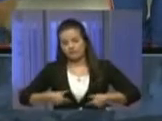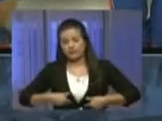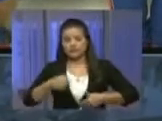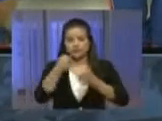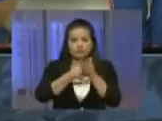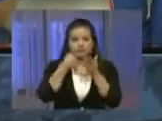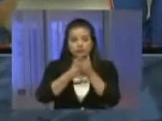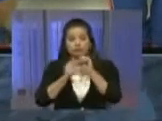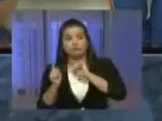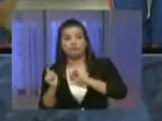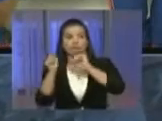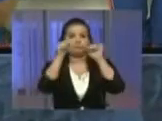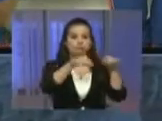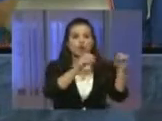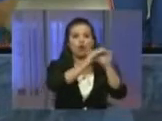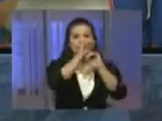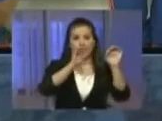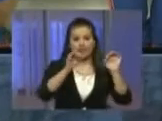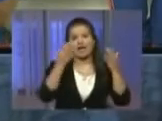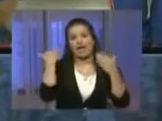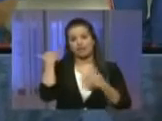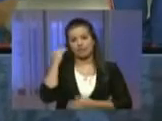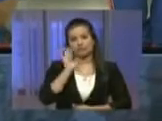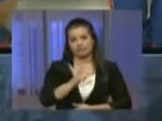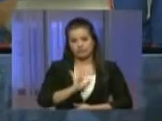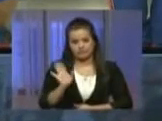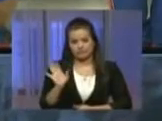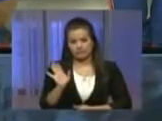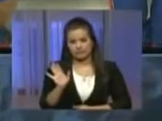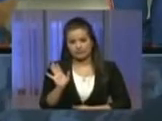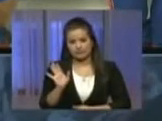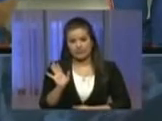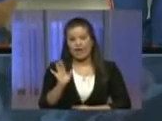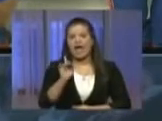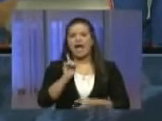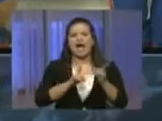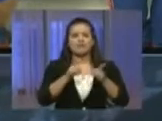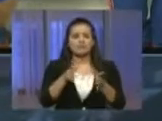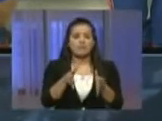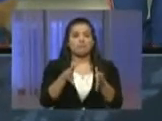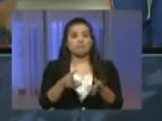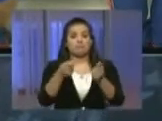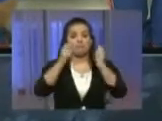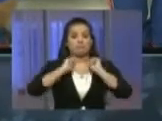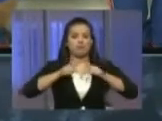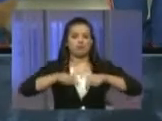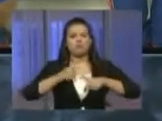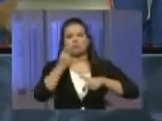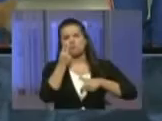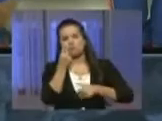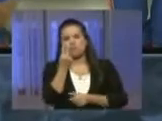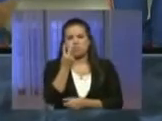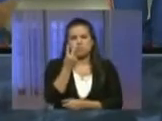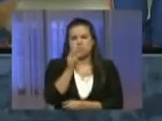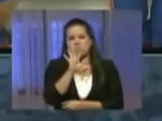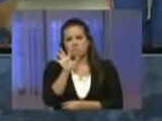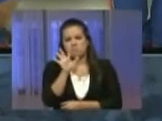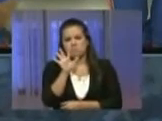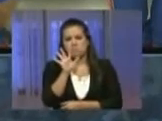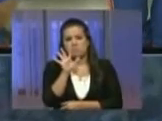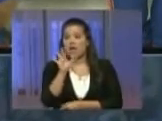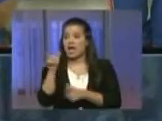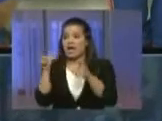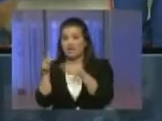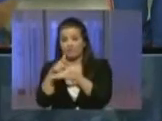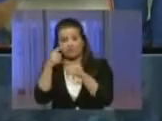las olimpiadas de vez en cuando ganábamos una medalla y olvido total al